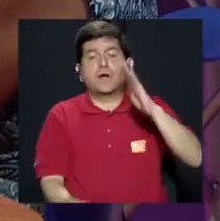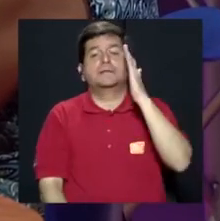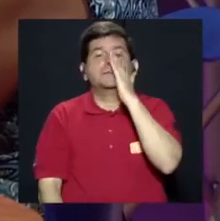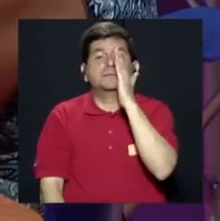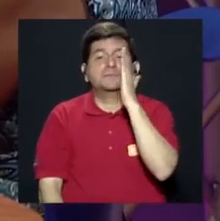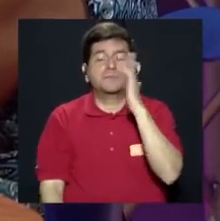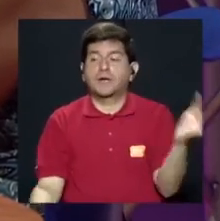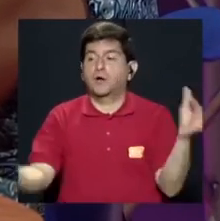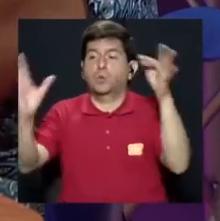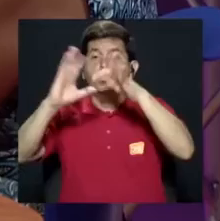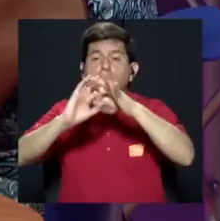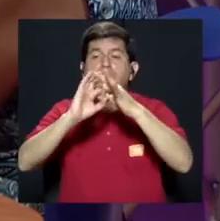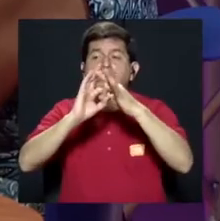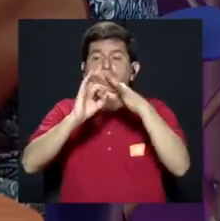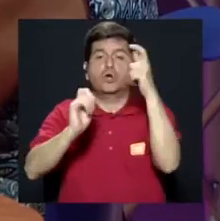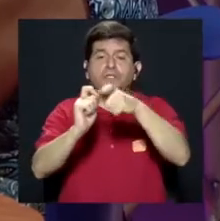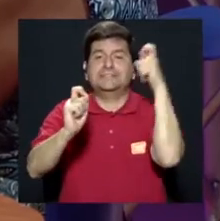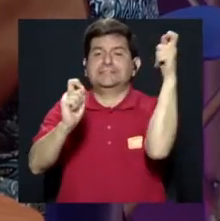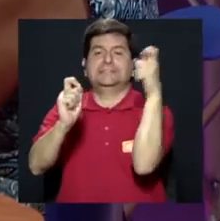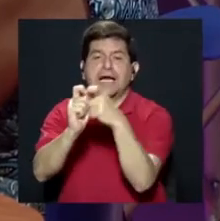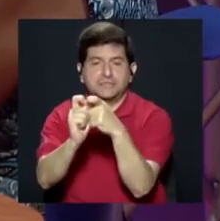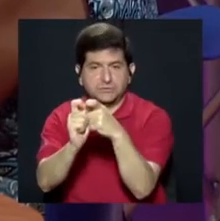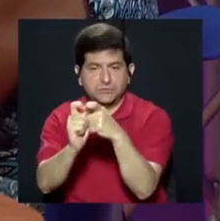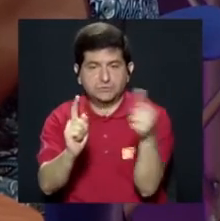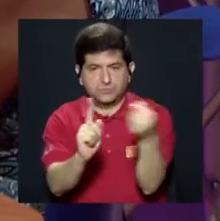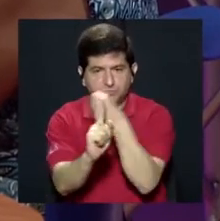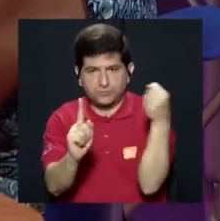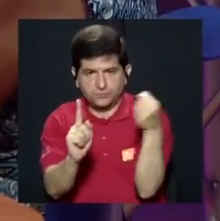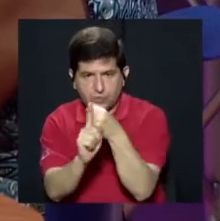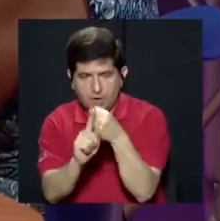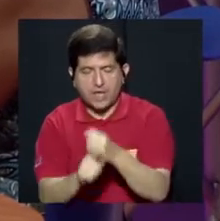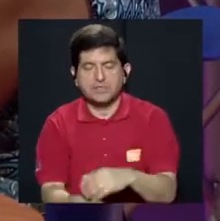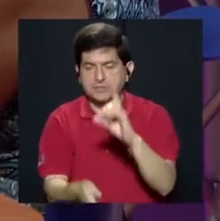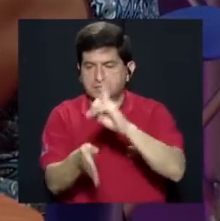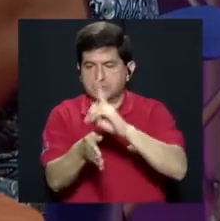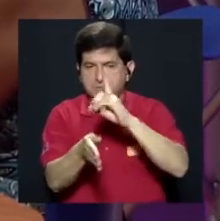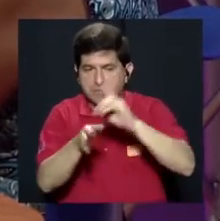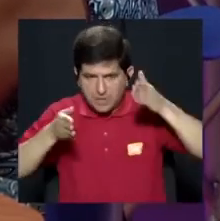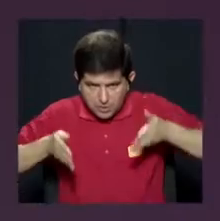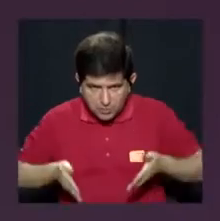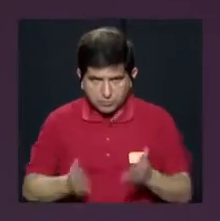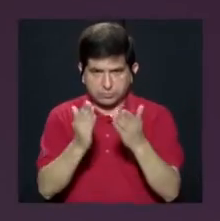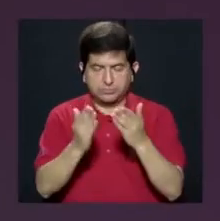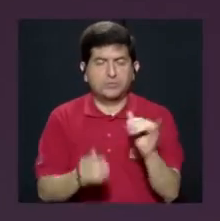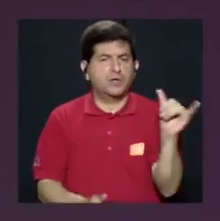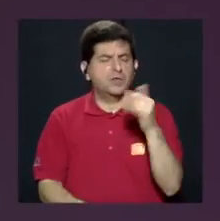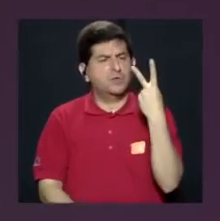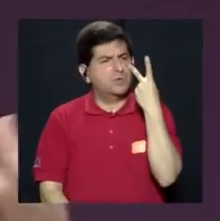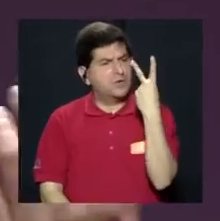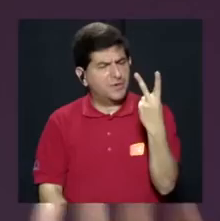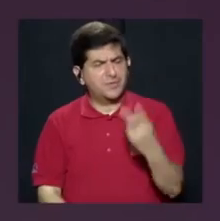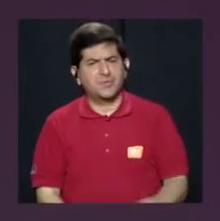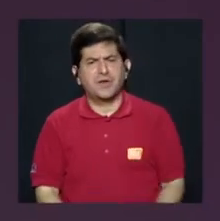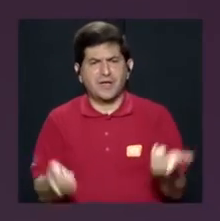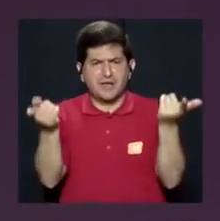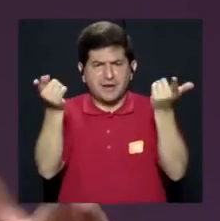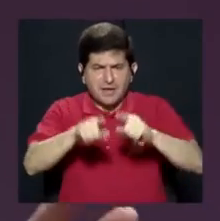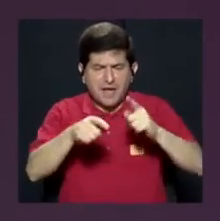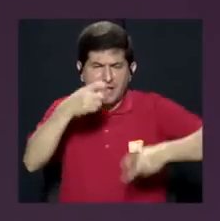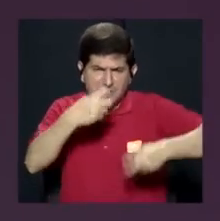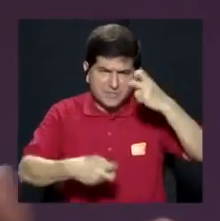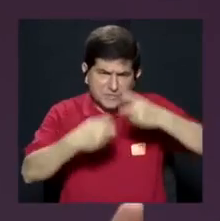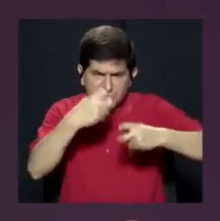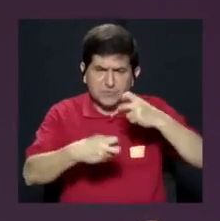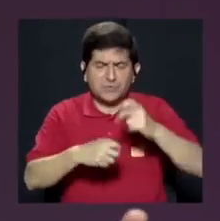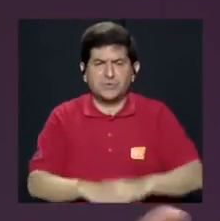que se vinculan específicamente con violencia obstétrica. Y también estamos viendo casos de problemas, que